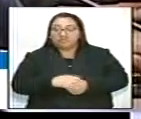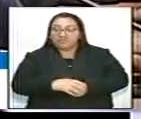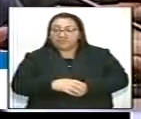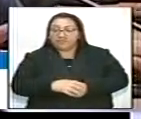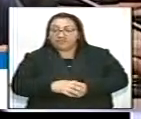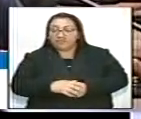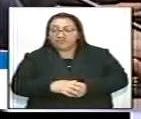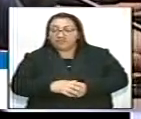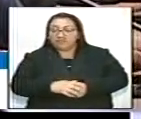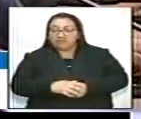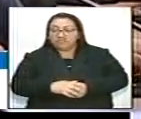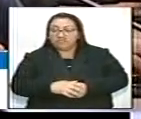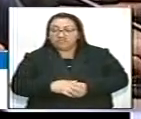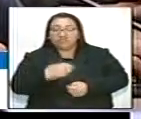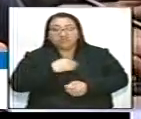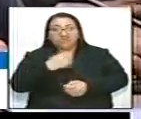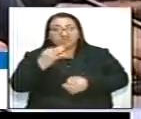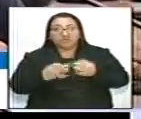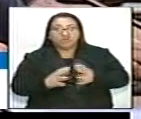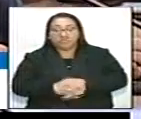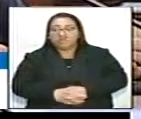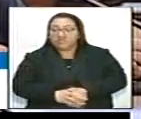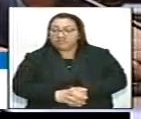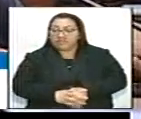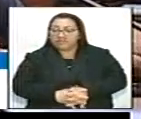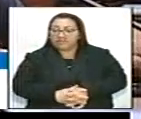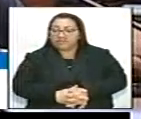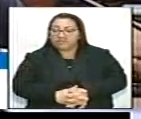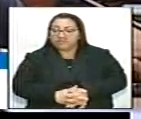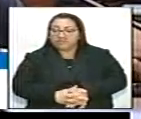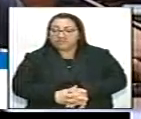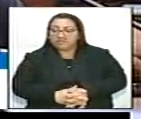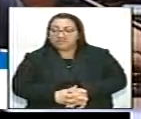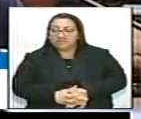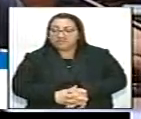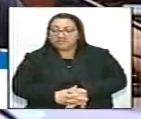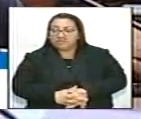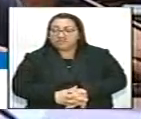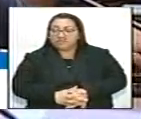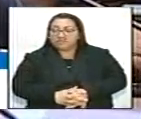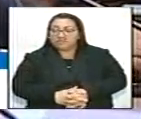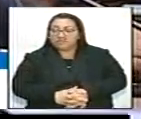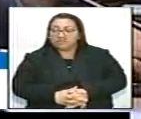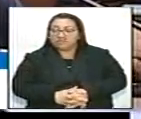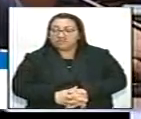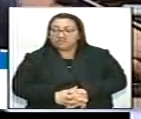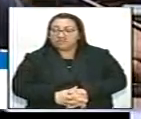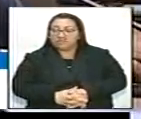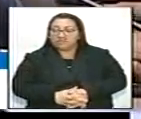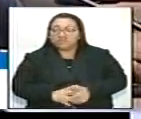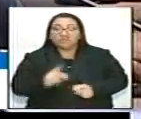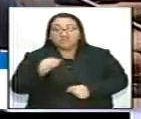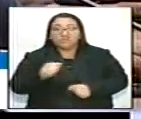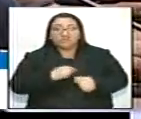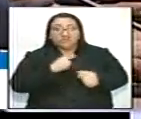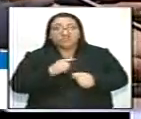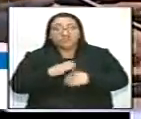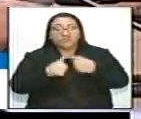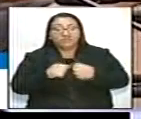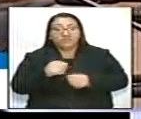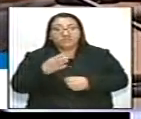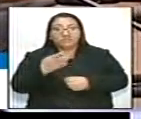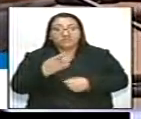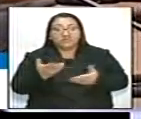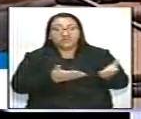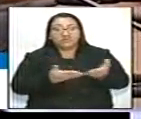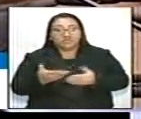del propio Ministerio de Justicia. Y en todo caso, presidente, sí, reforzar el pedido que se invite a los